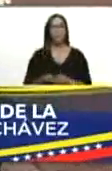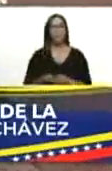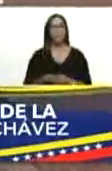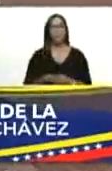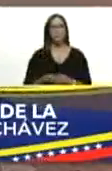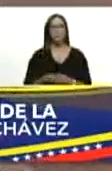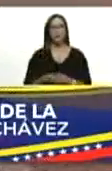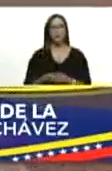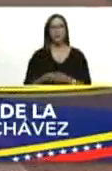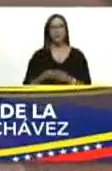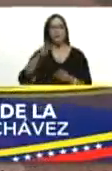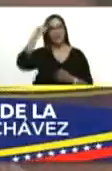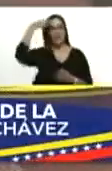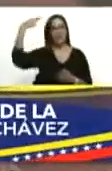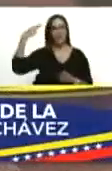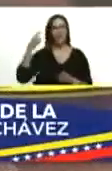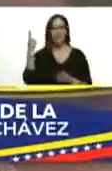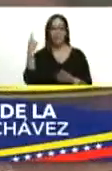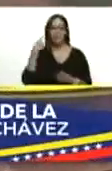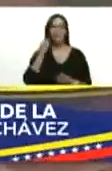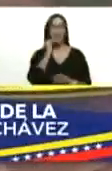le reflexionaba ayer a la juventud